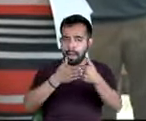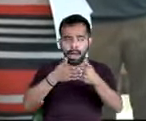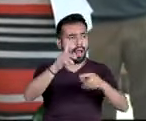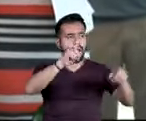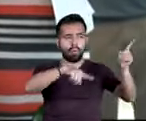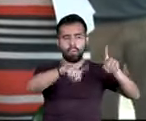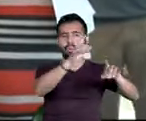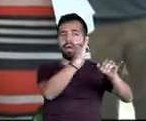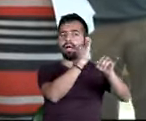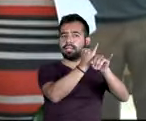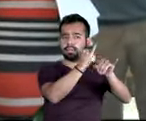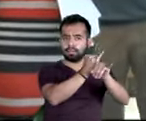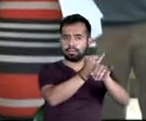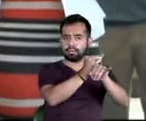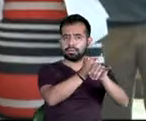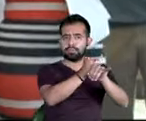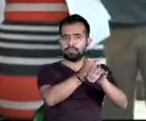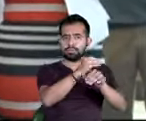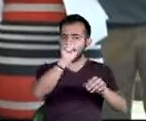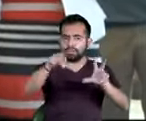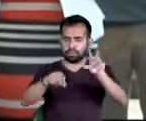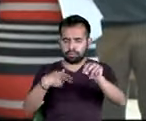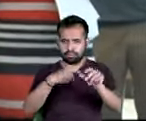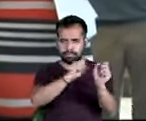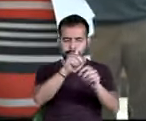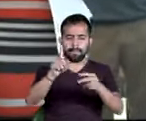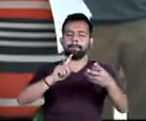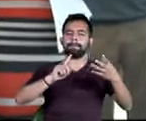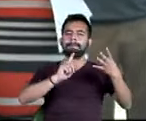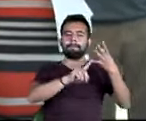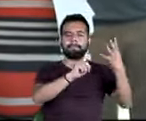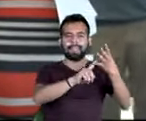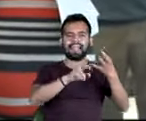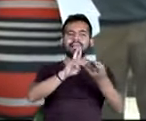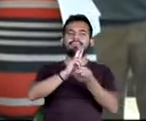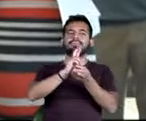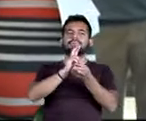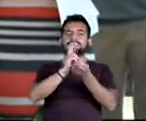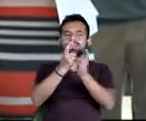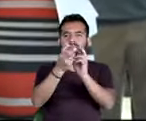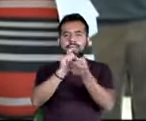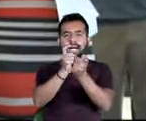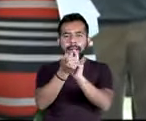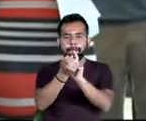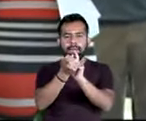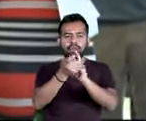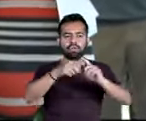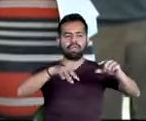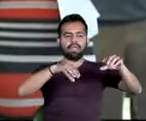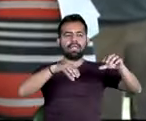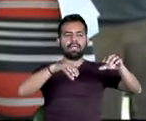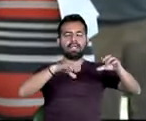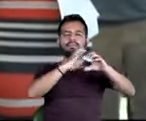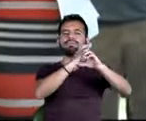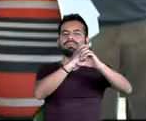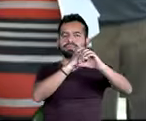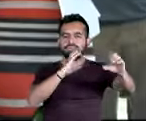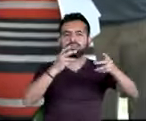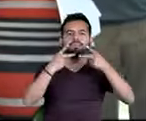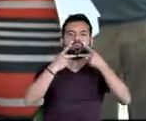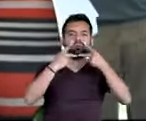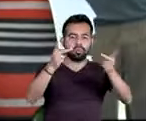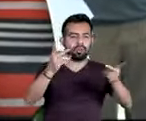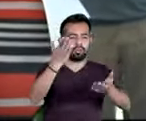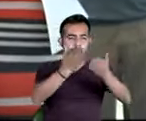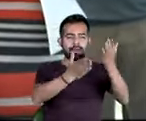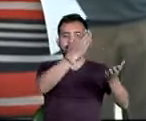Y la última es cómo se ha planteado el tema de la reestructuración del transporte público en superficie para que pueda funcionar el metro, como